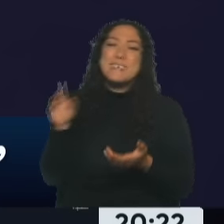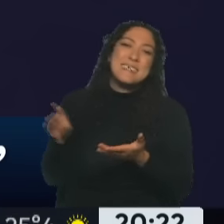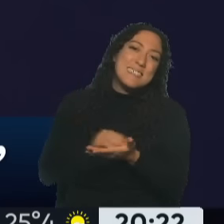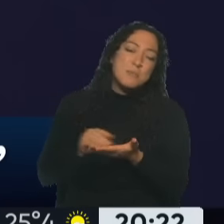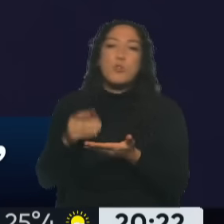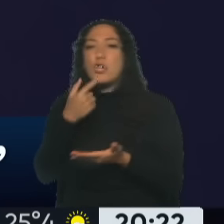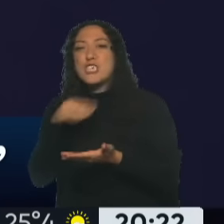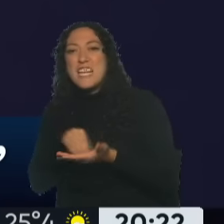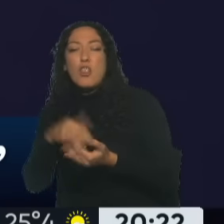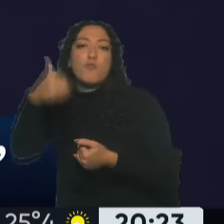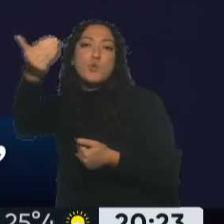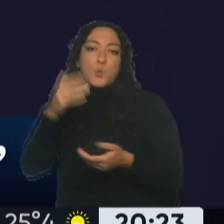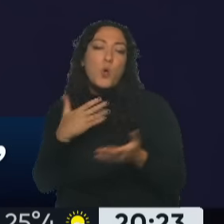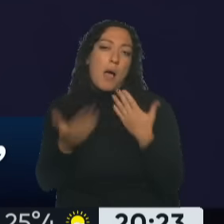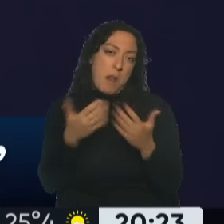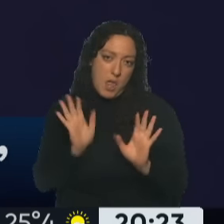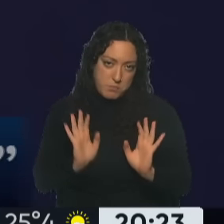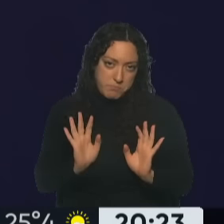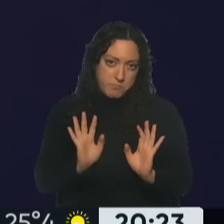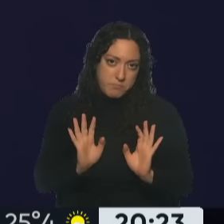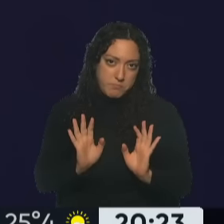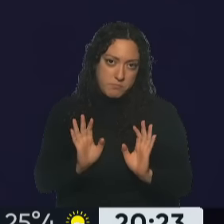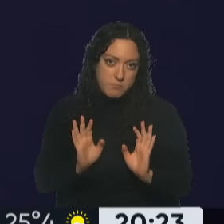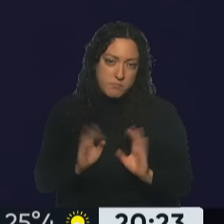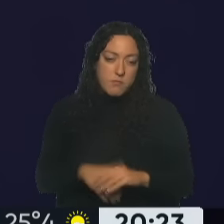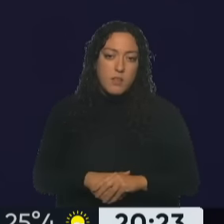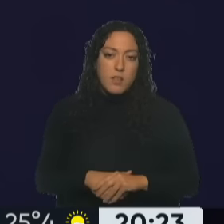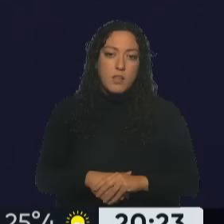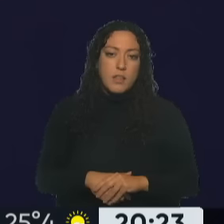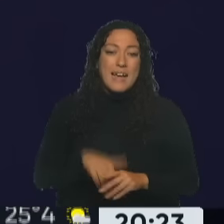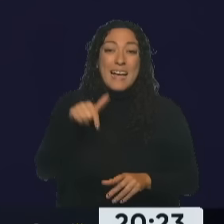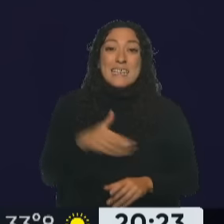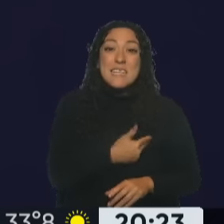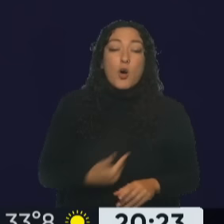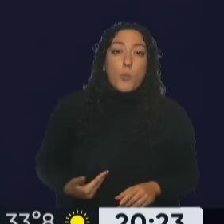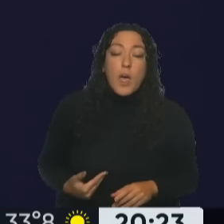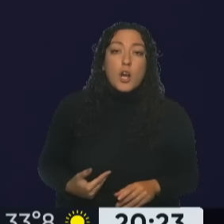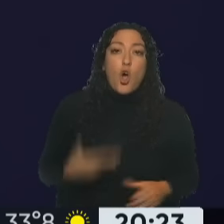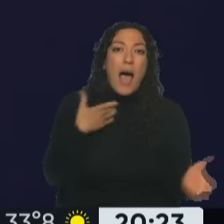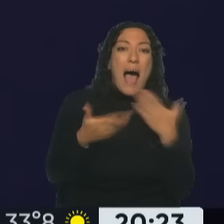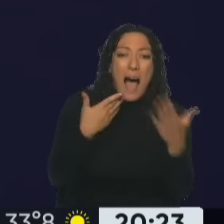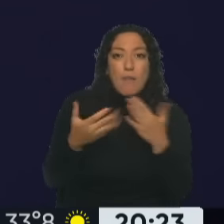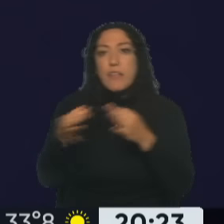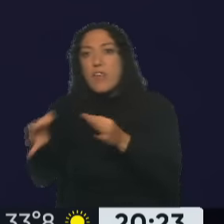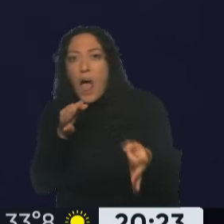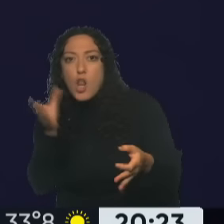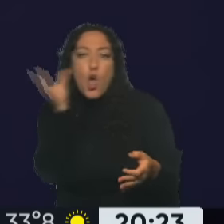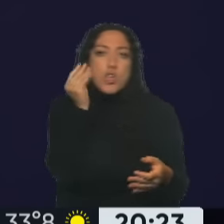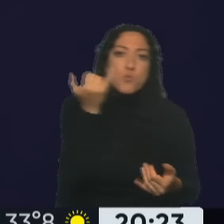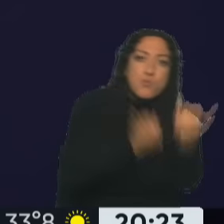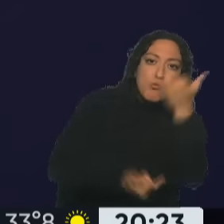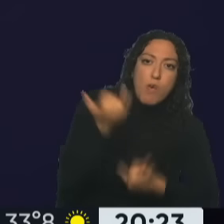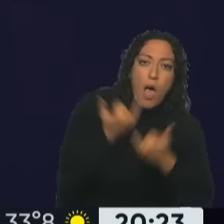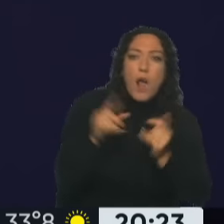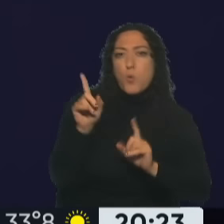en el el futuro como digo o sea Este es un gobierno que Escucha eh Por ahí algunos les